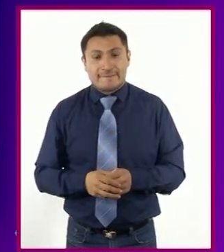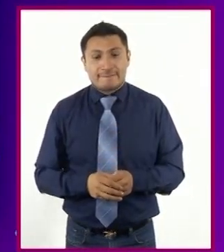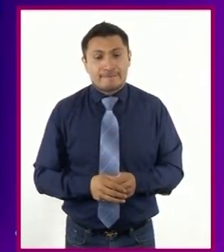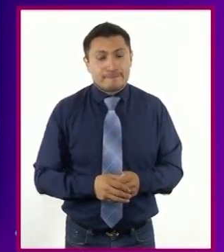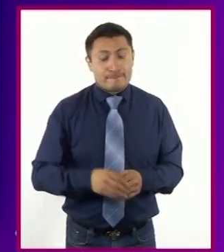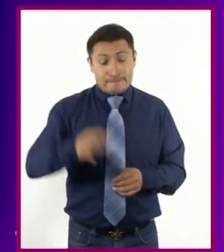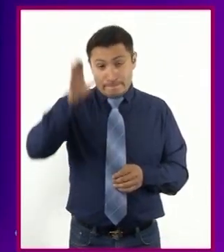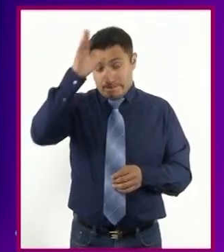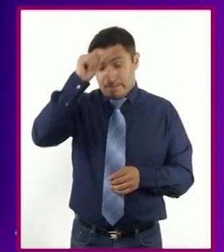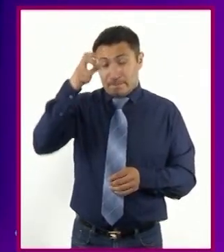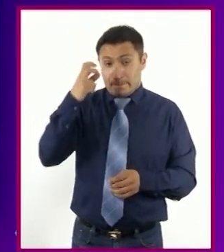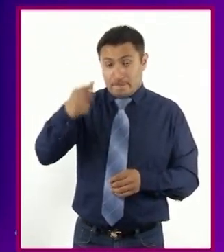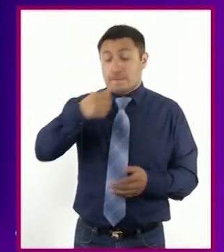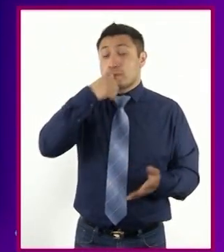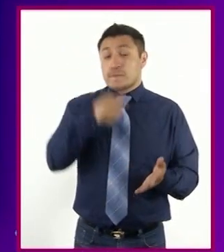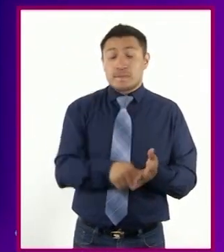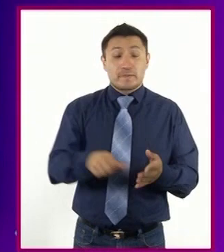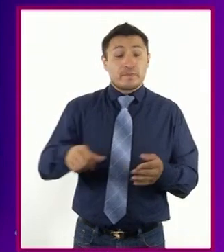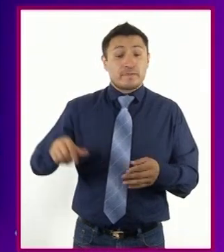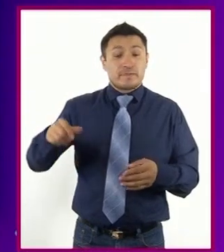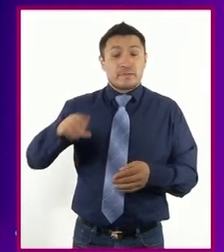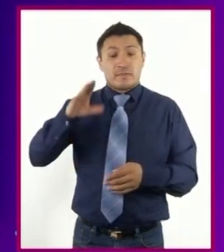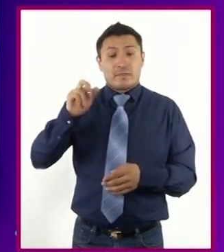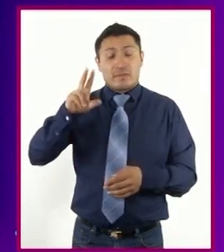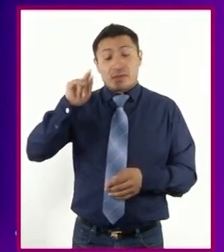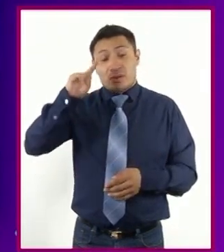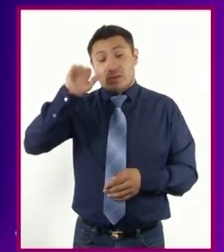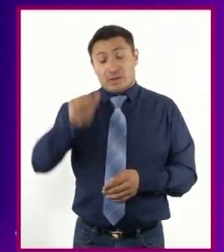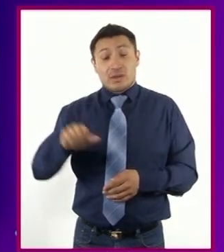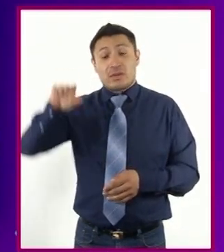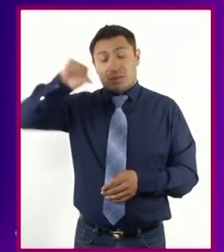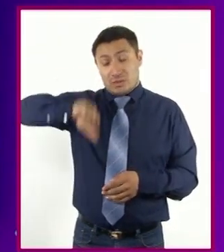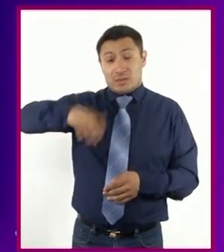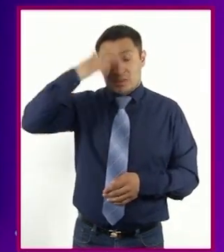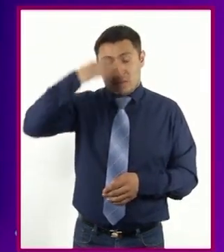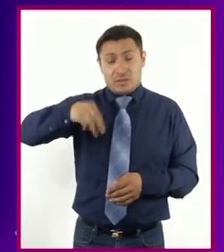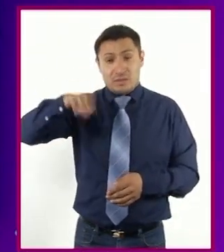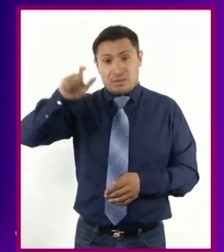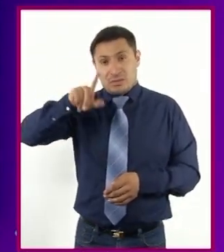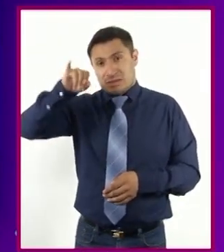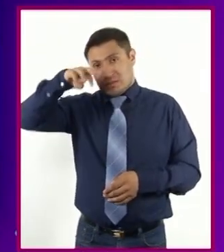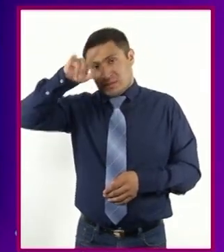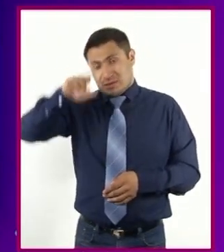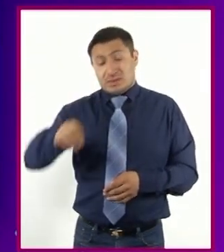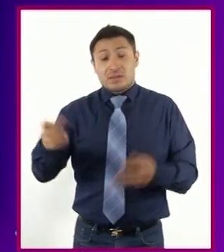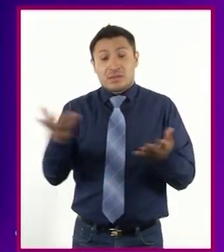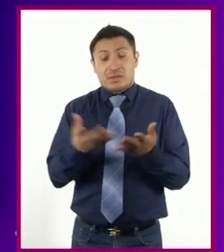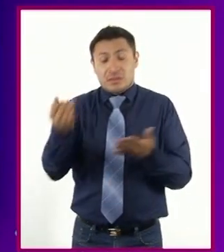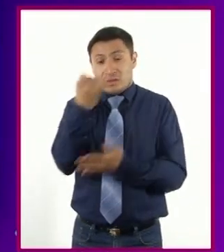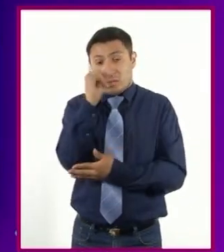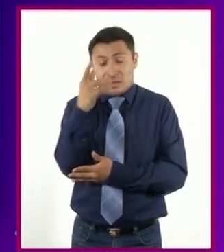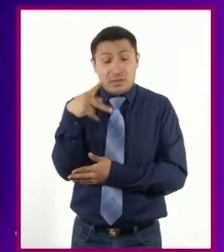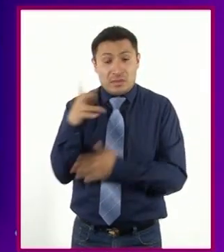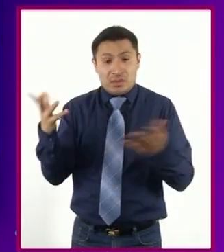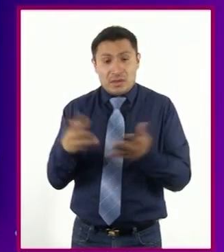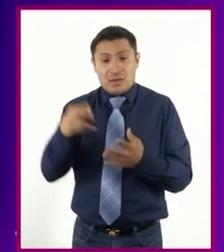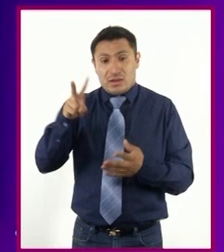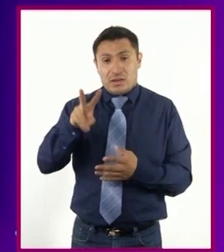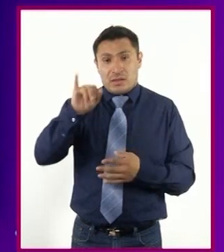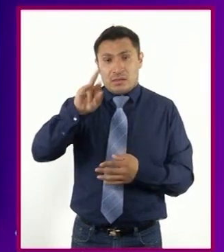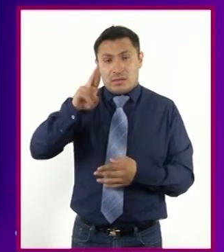De acuerdo a la correspondencia de la emperatriz Carlota, hoy sabemos que Maximiliano diseñó el jardín, pero quien lo ejecutó fue Wilhelm